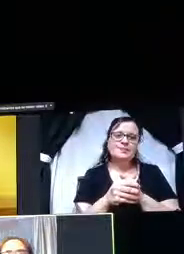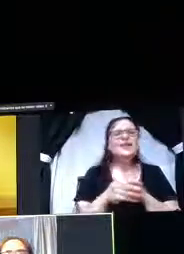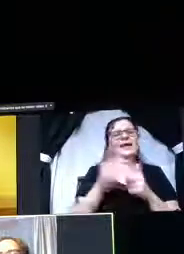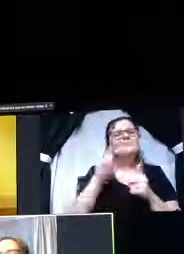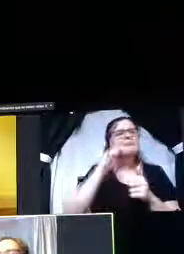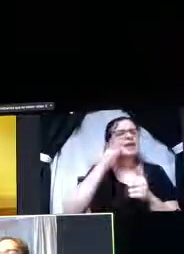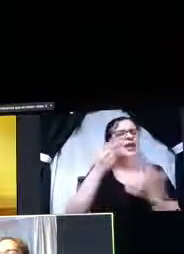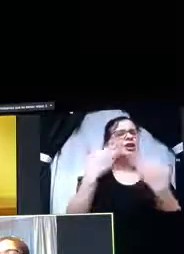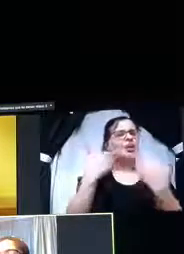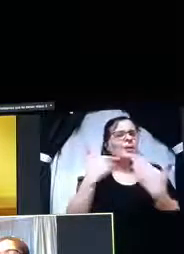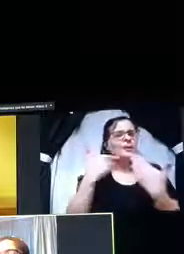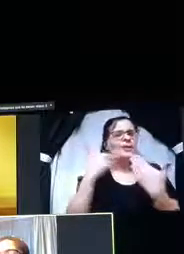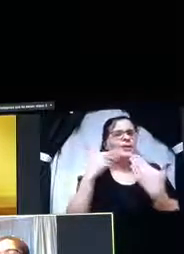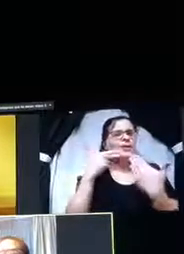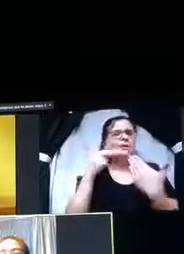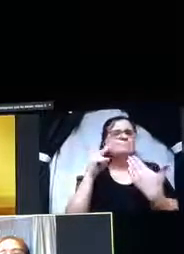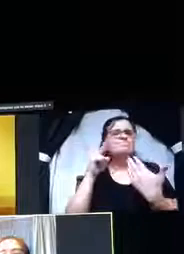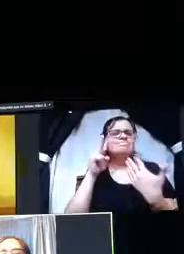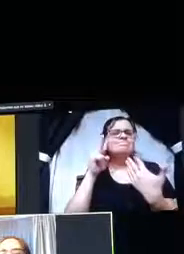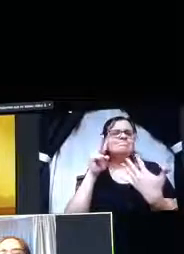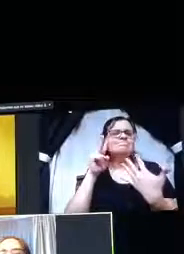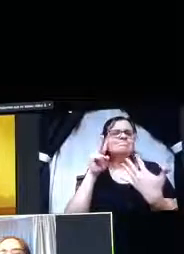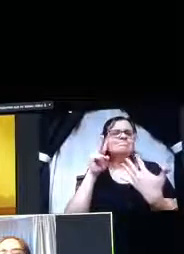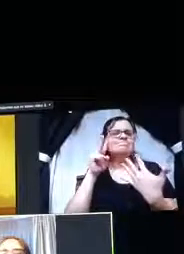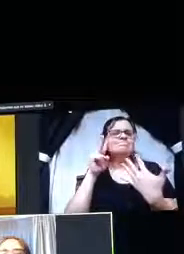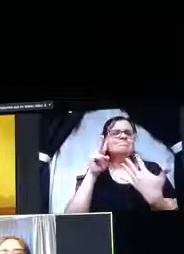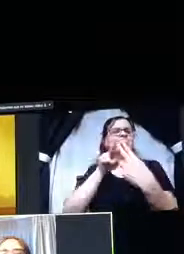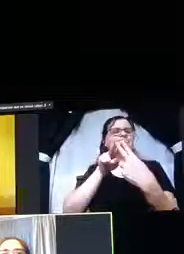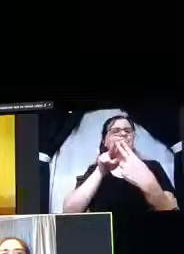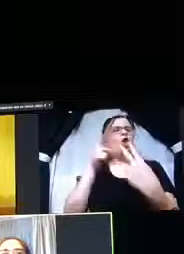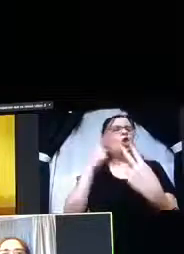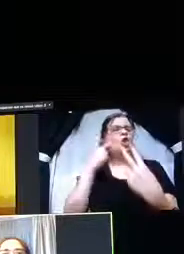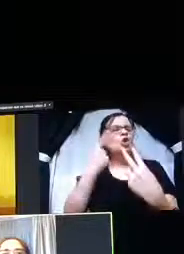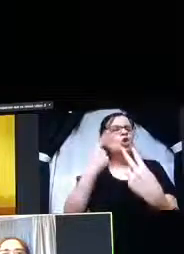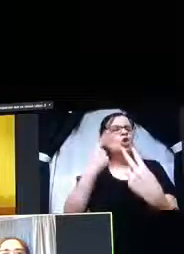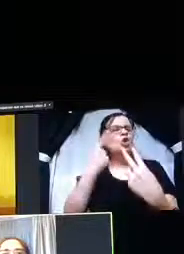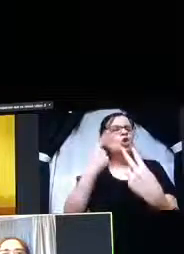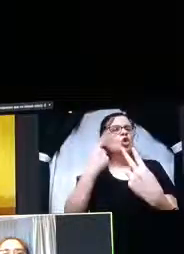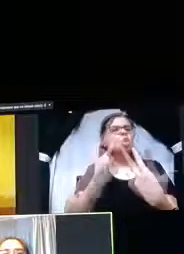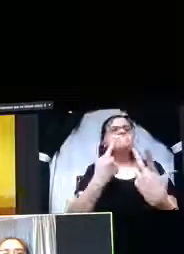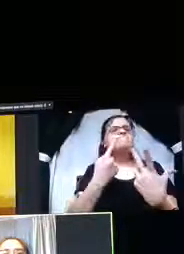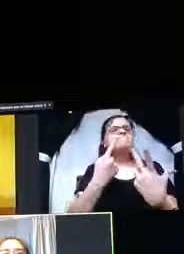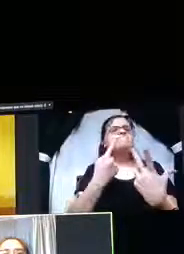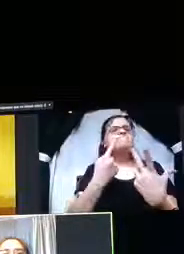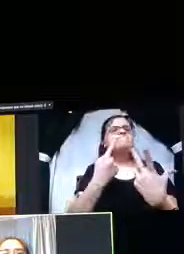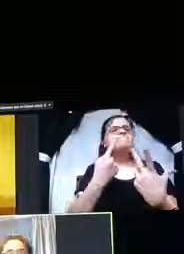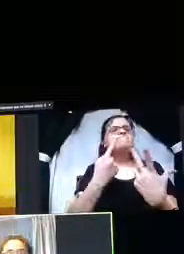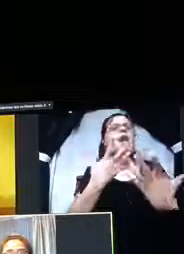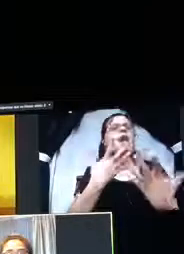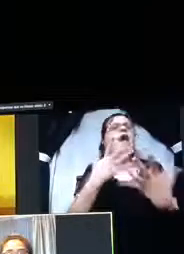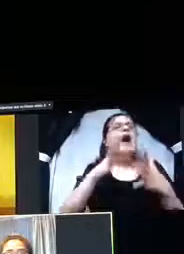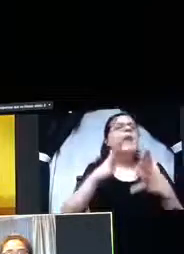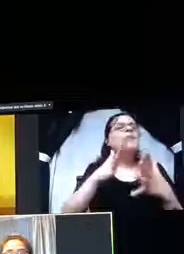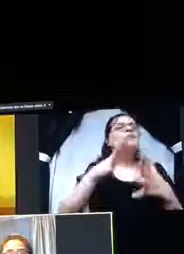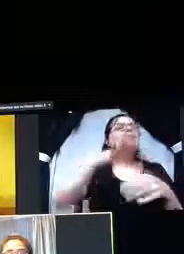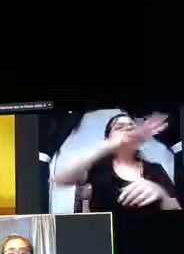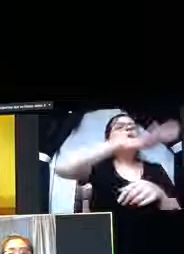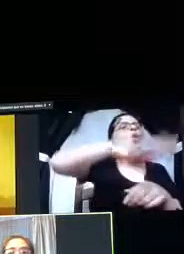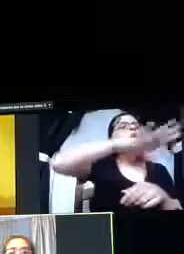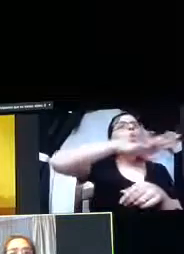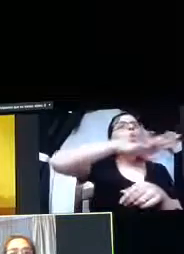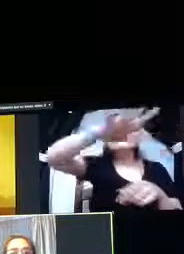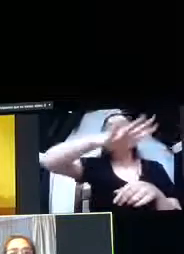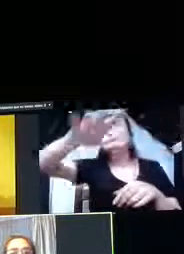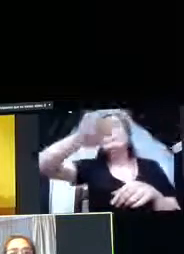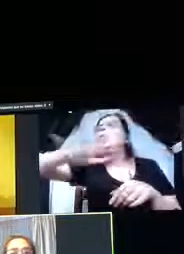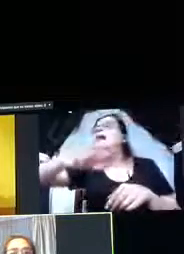especialmente en encuentros así, mucho más distendidos, de cuáles son los alcances, porque a veces en distintos lugares donde nos encontramos no tenemos el